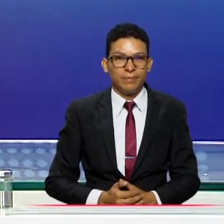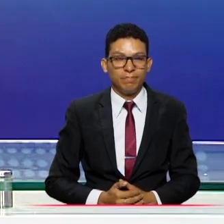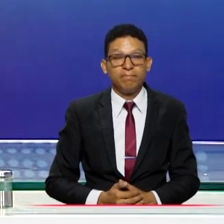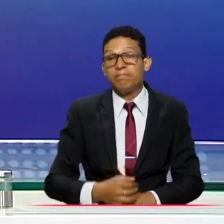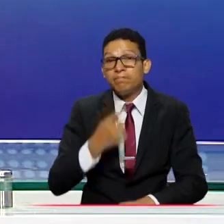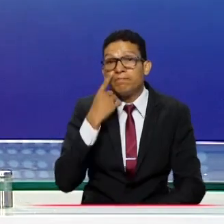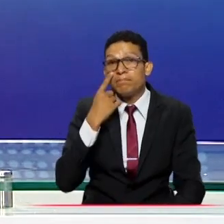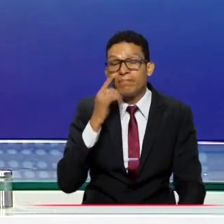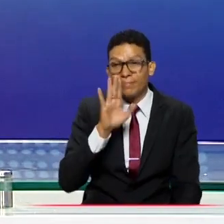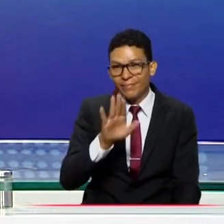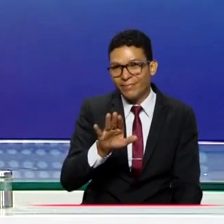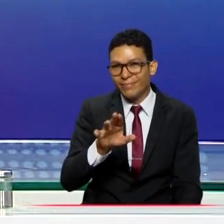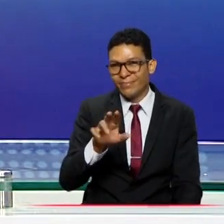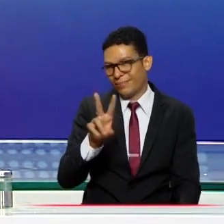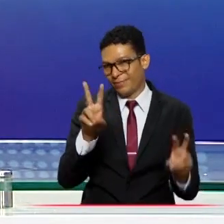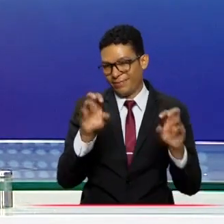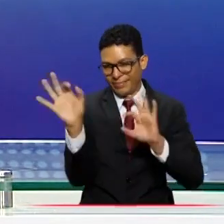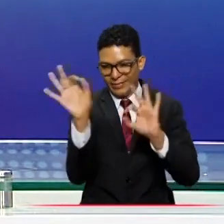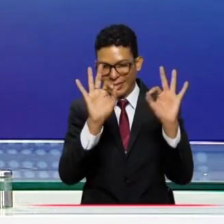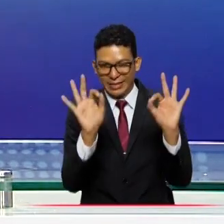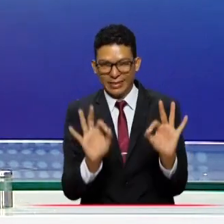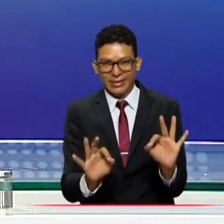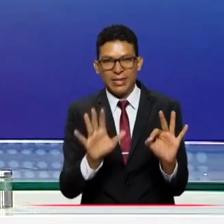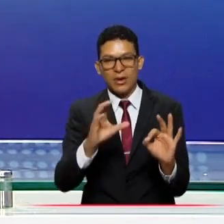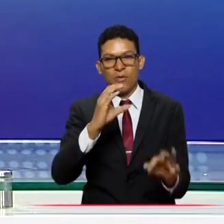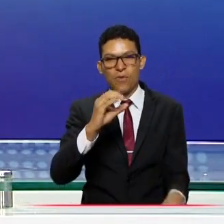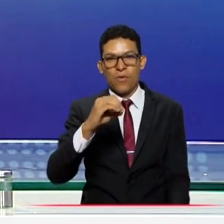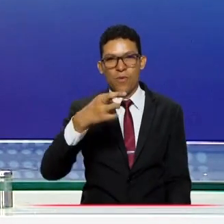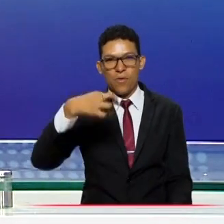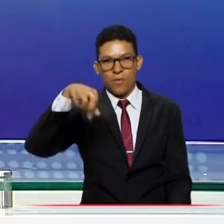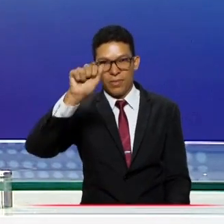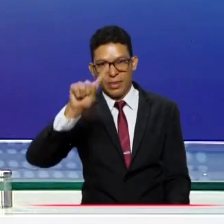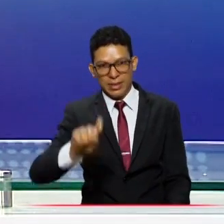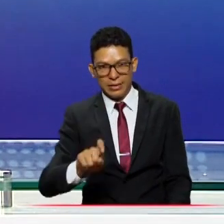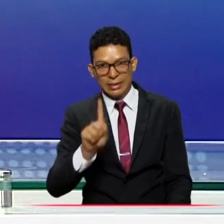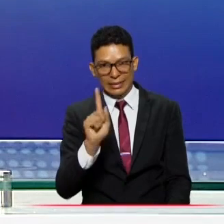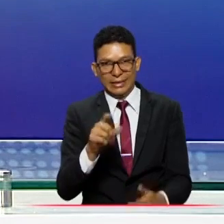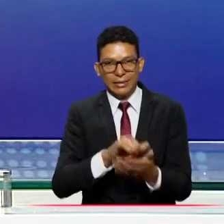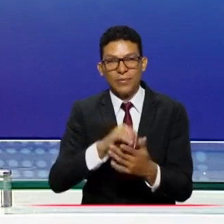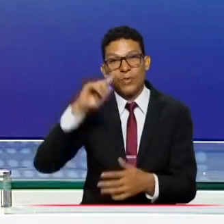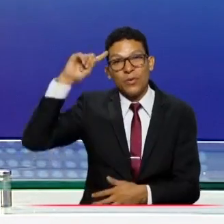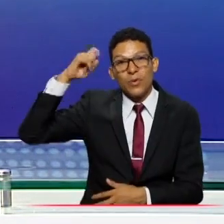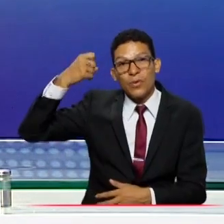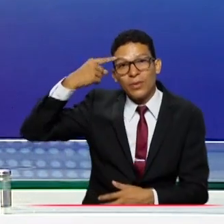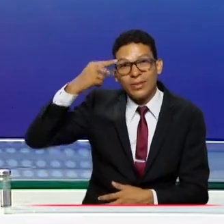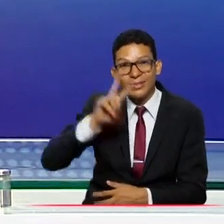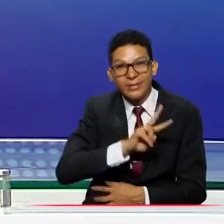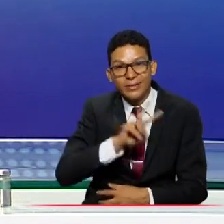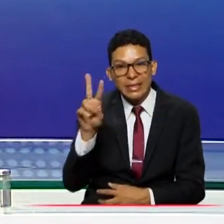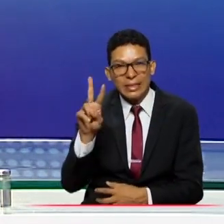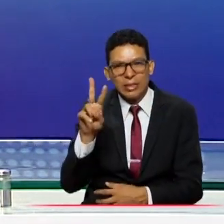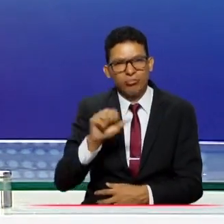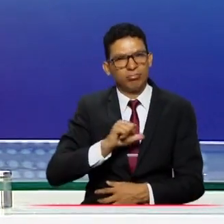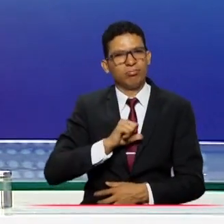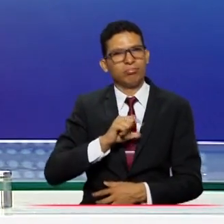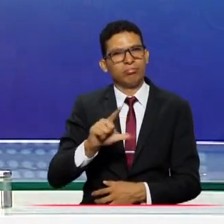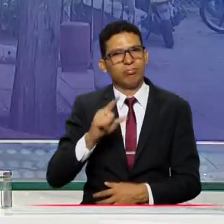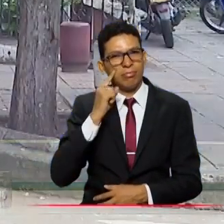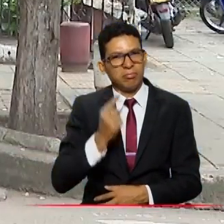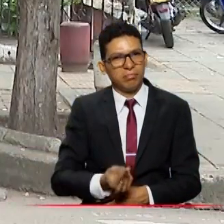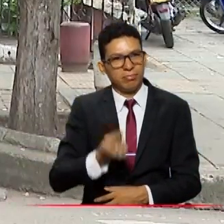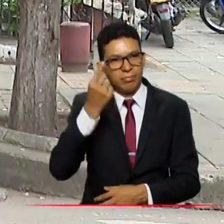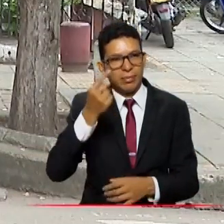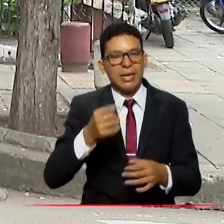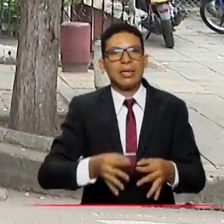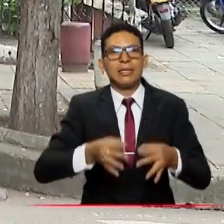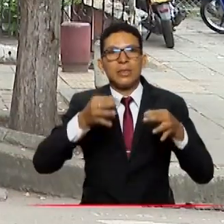Fíjense que en el marco de los preparativos para la COP16, la Gobernación del Valle del Cauca lideró el primer Comité Departamental de